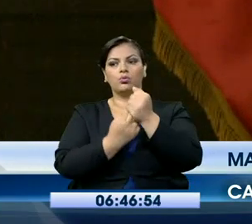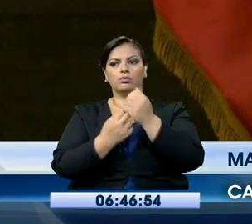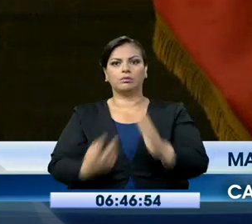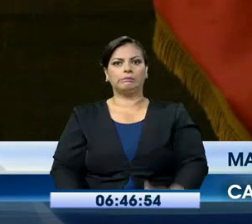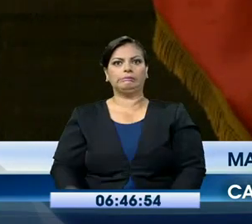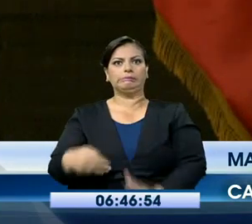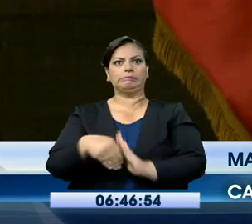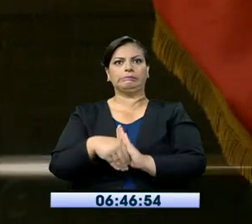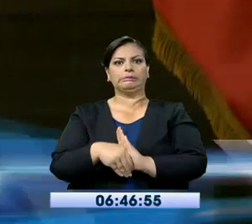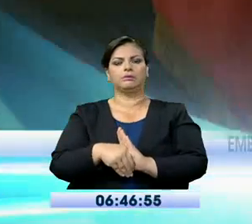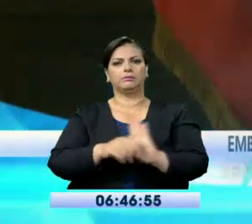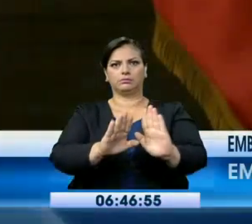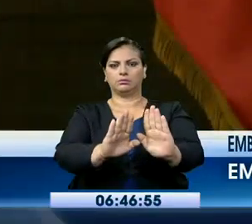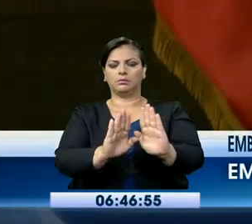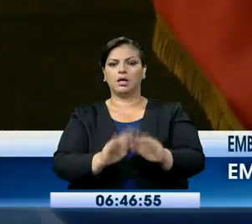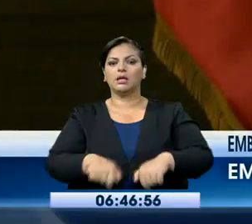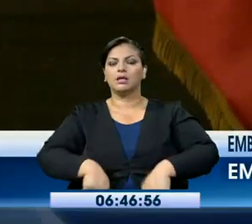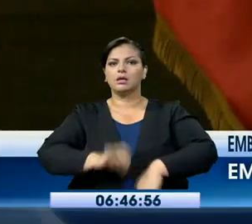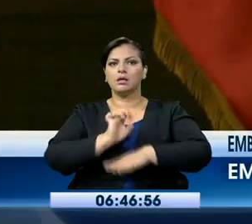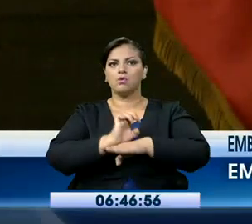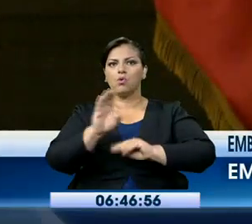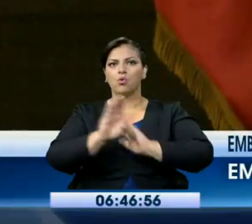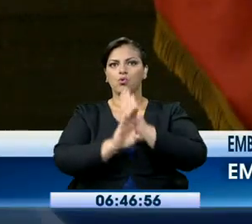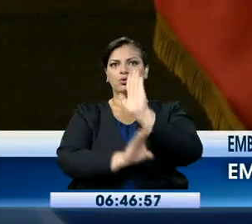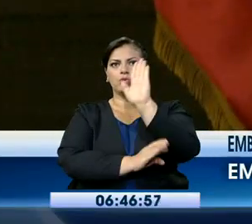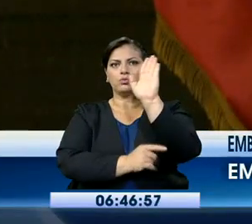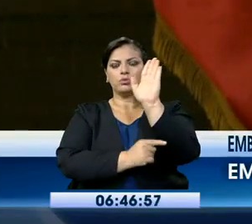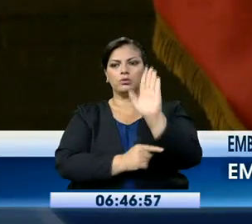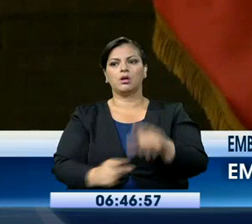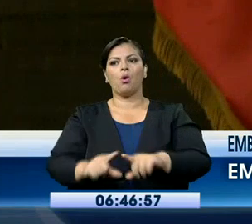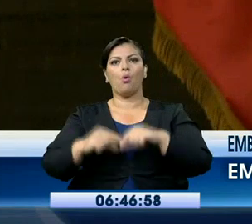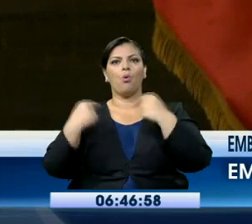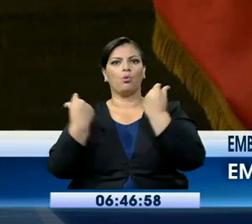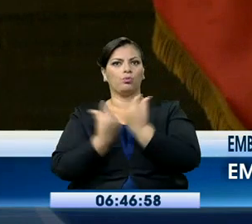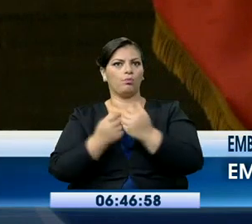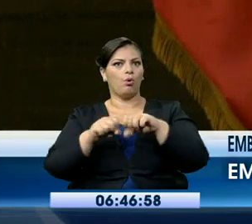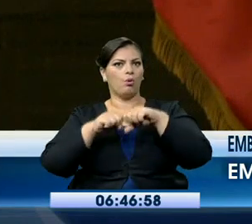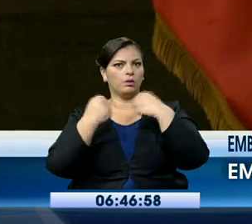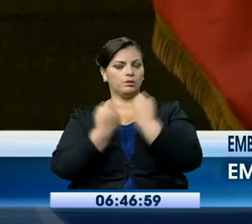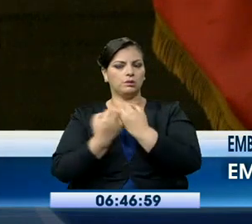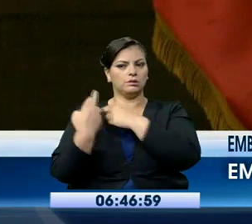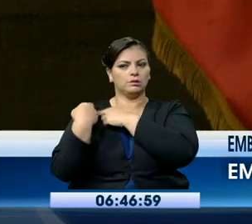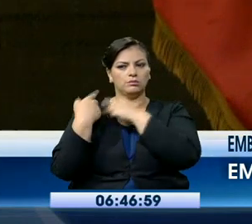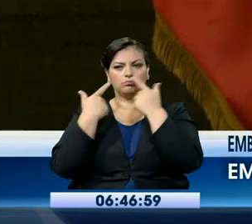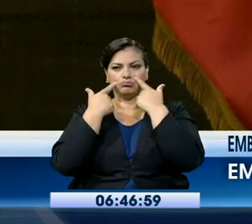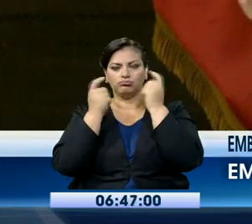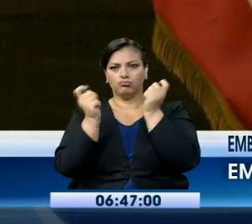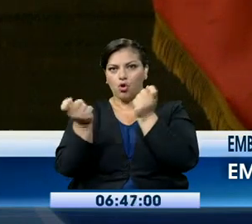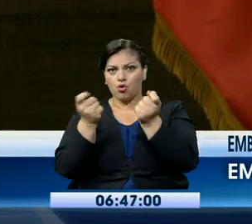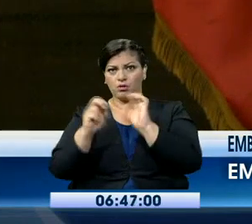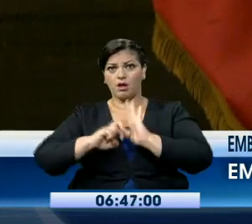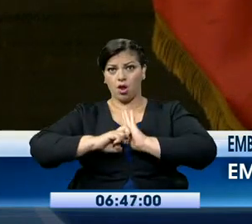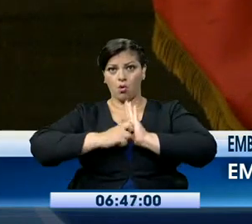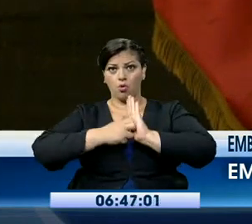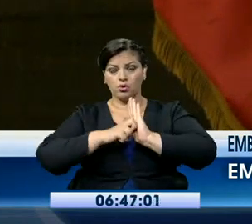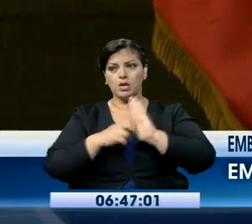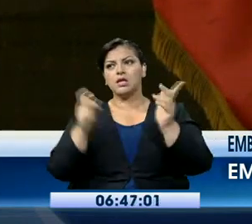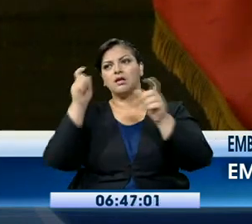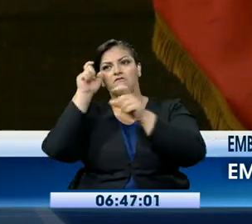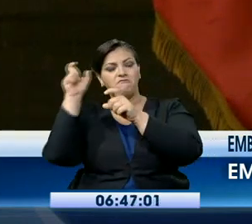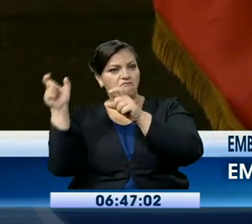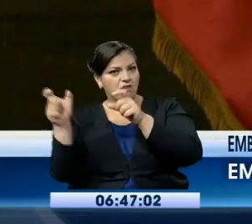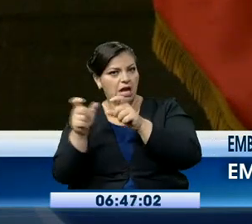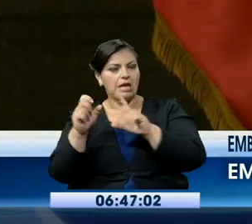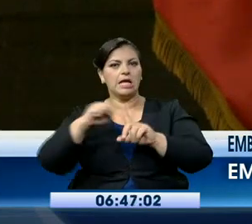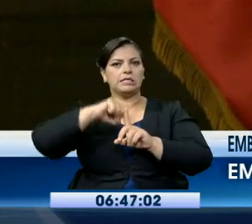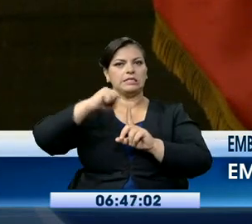fuerte institucionalidad, los organismos de control, la Contraloría, está la Fiscalía y todo el sistema